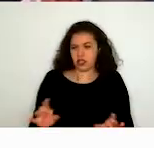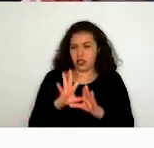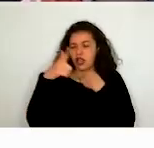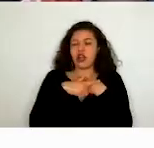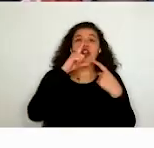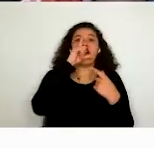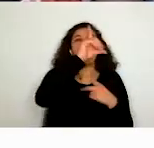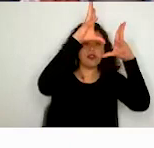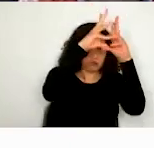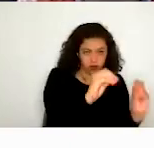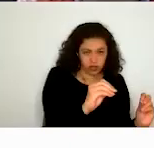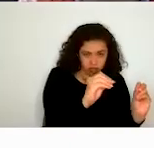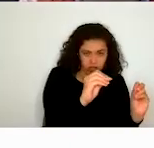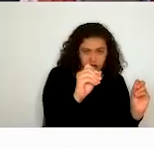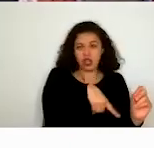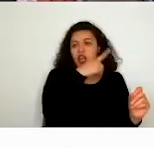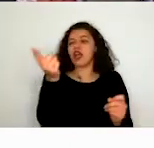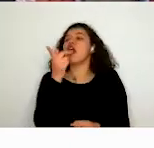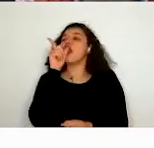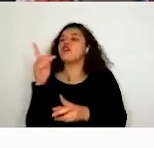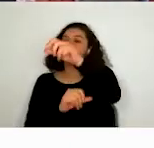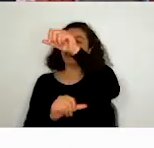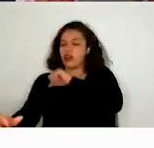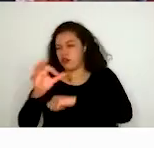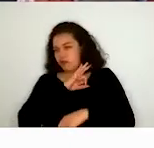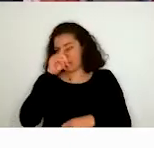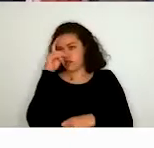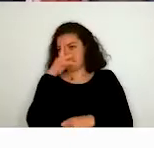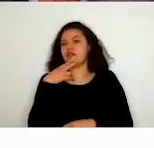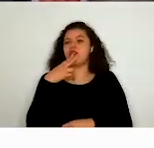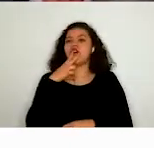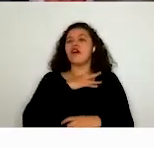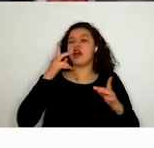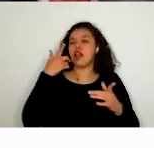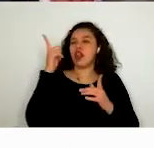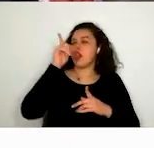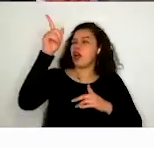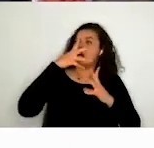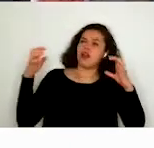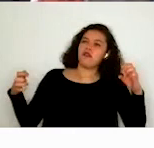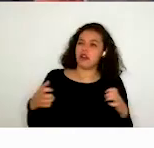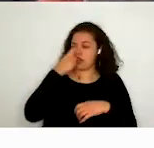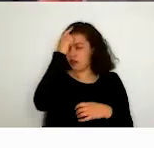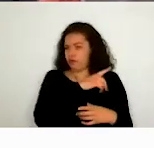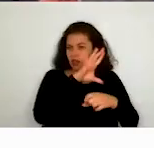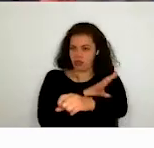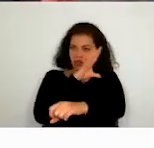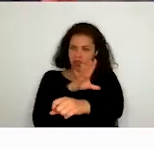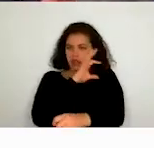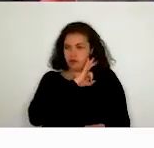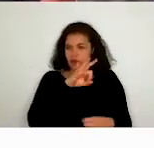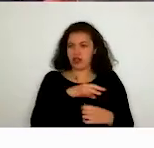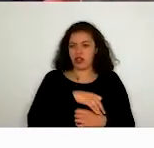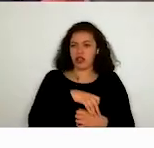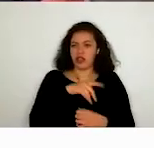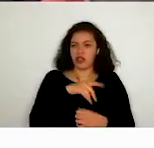de corriente eléctrica se interrumpa. También pueden utilizarse lámparas de emergencia con sistema de carga de baterías, siendo